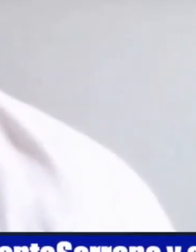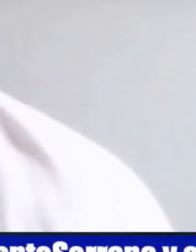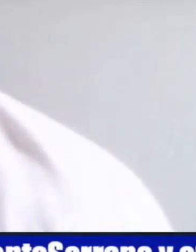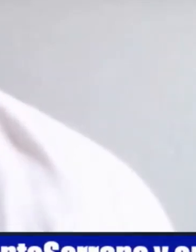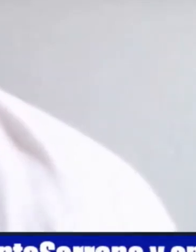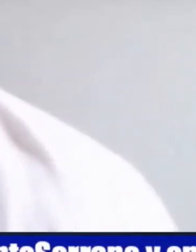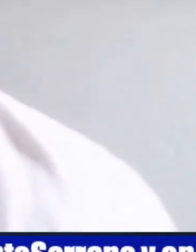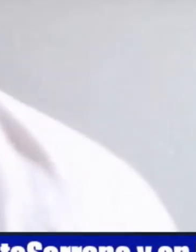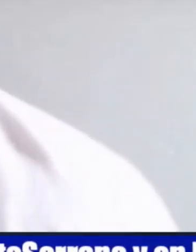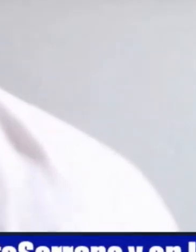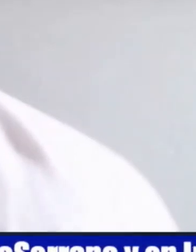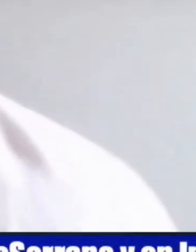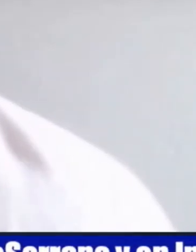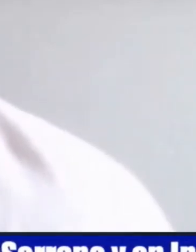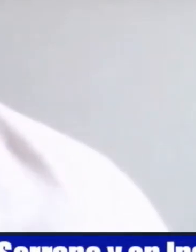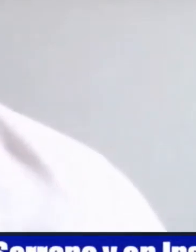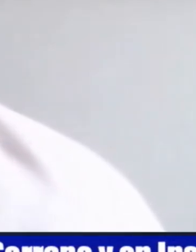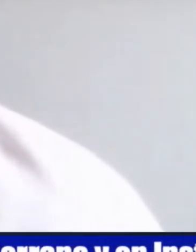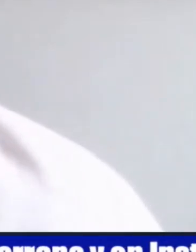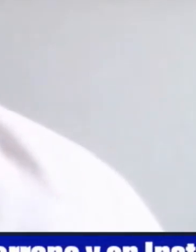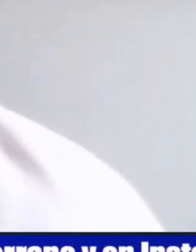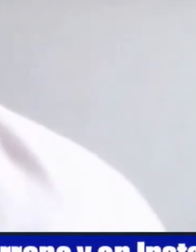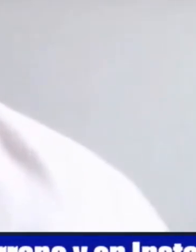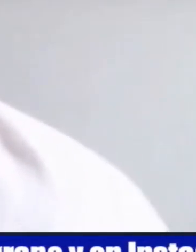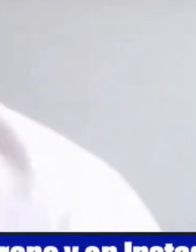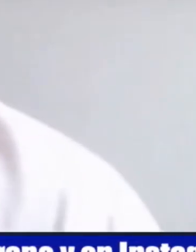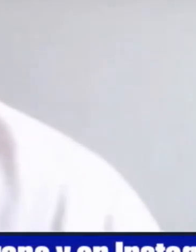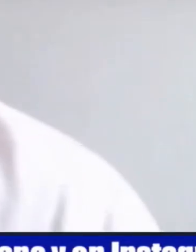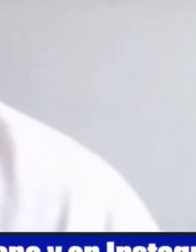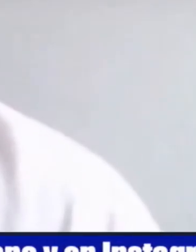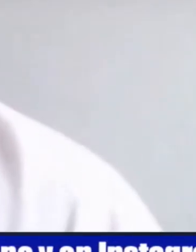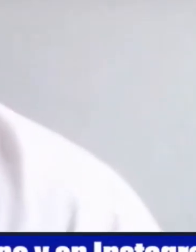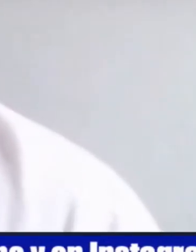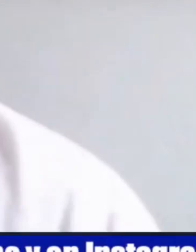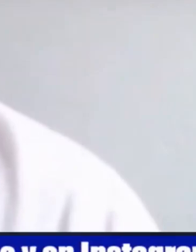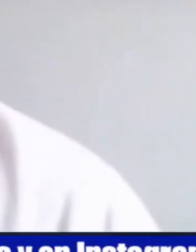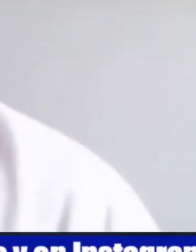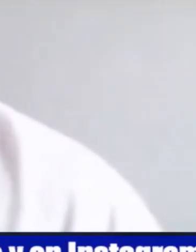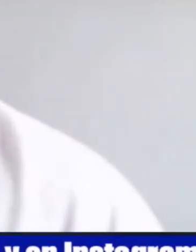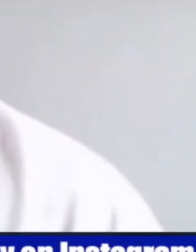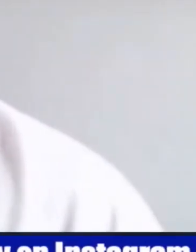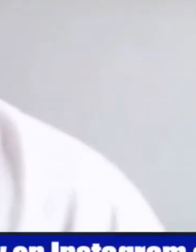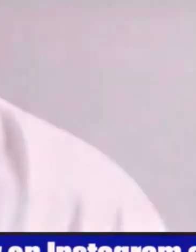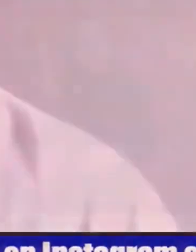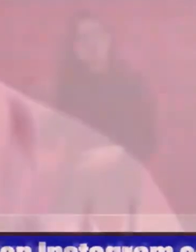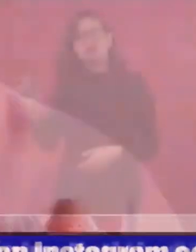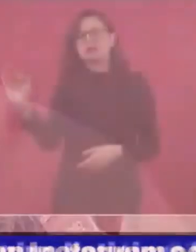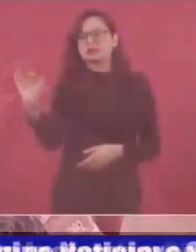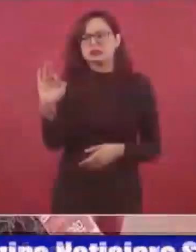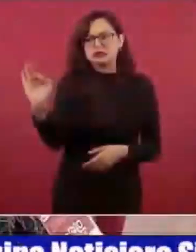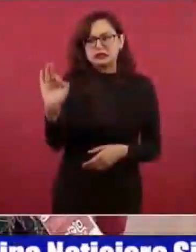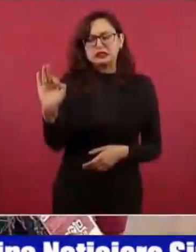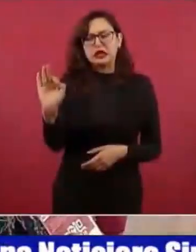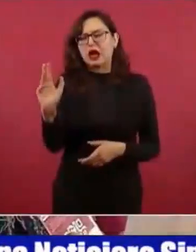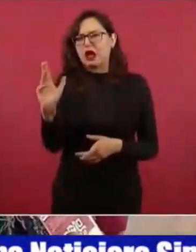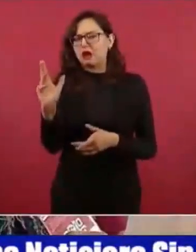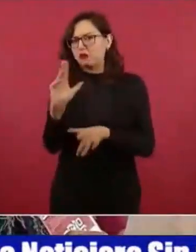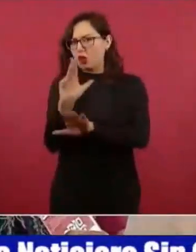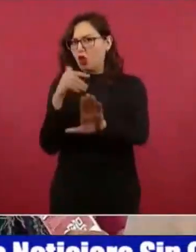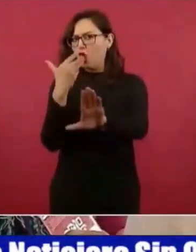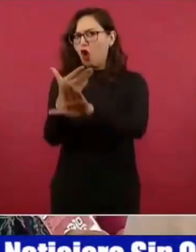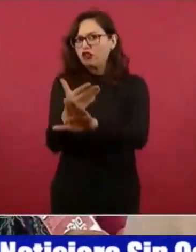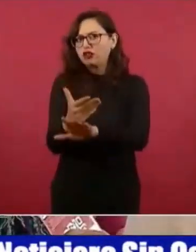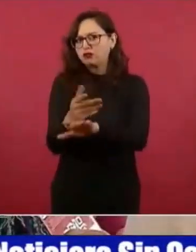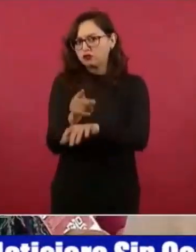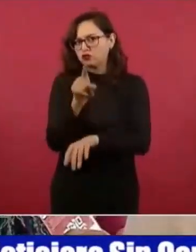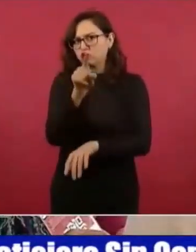un contexto para ser realmente fiable, Vicente? Hay que explicárselo a este corresponsal, yo creo que en su idioma, para